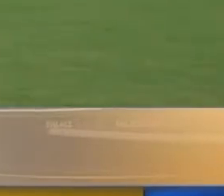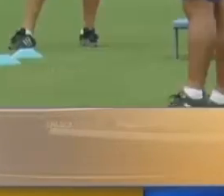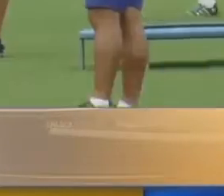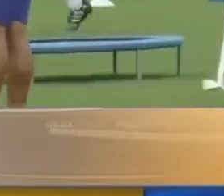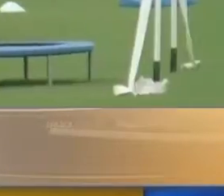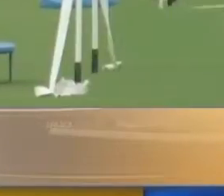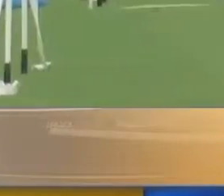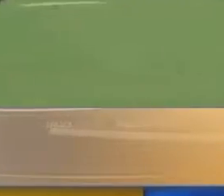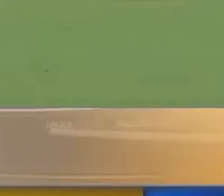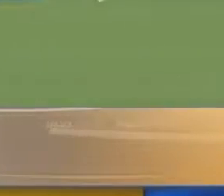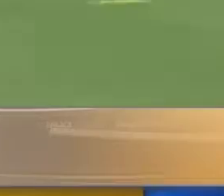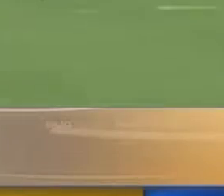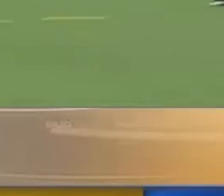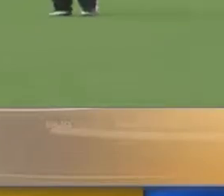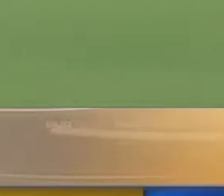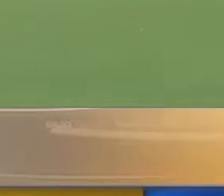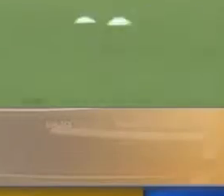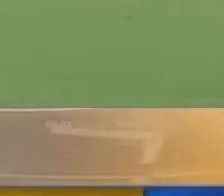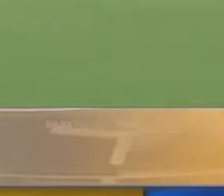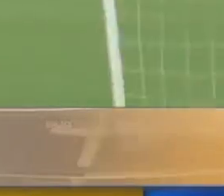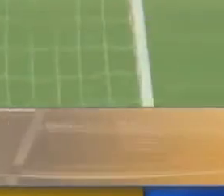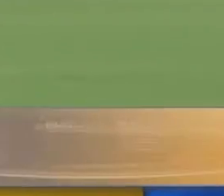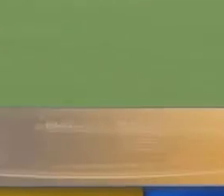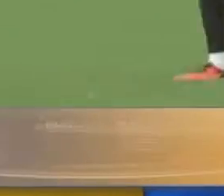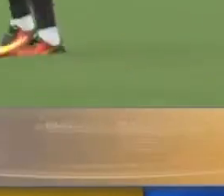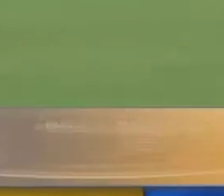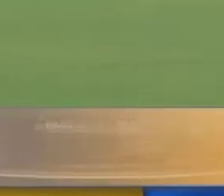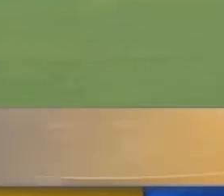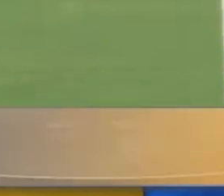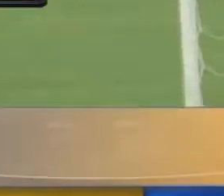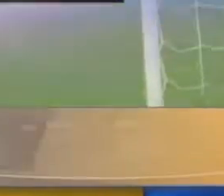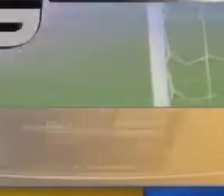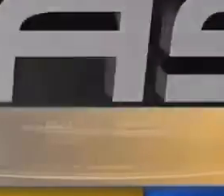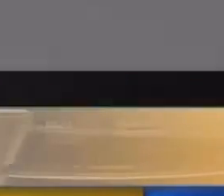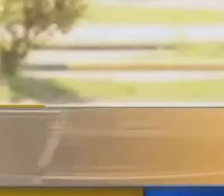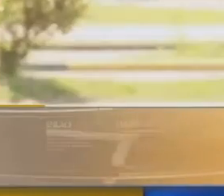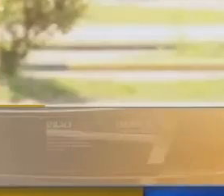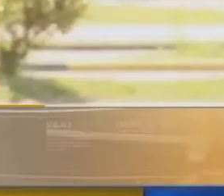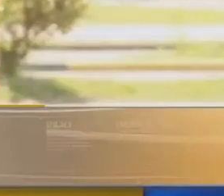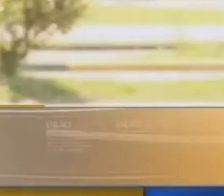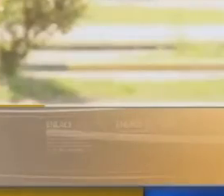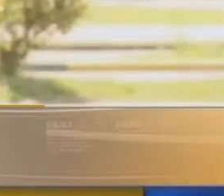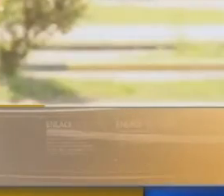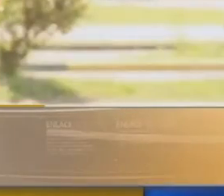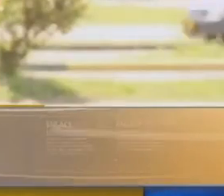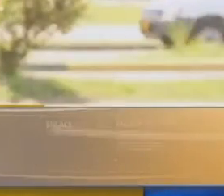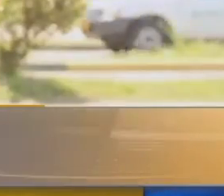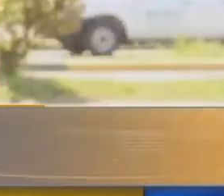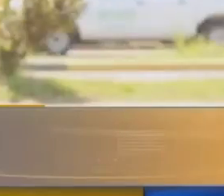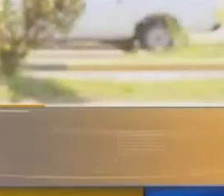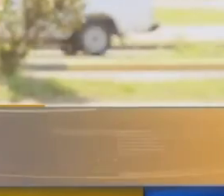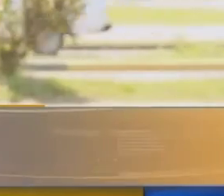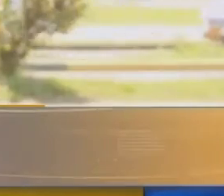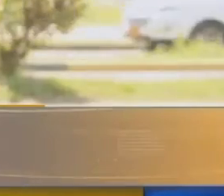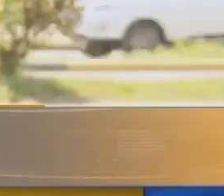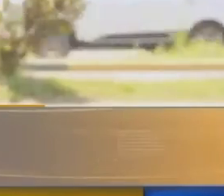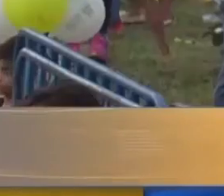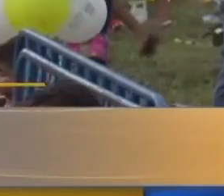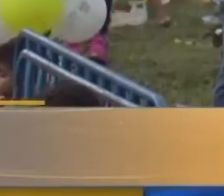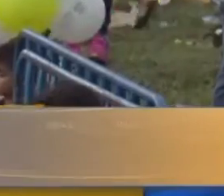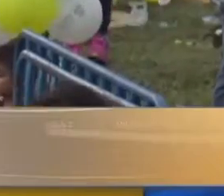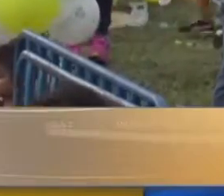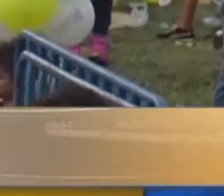su compromiso con Río Negro Águilas por la fecha 18 de la Liga Águila 2 2016. Y al cierre, gestora social del municipio